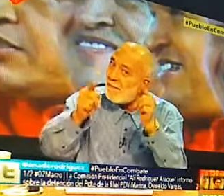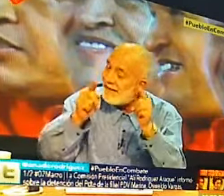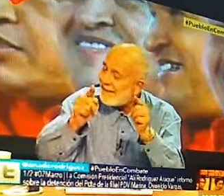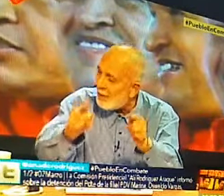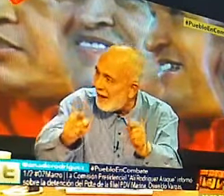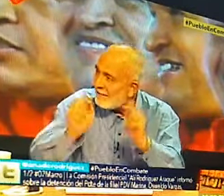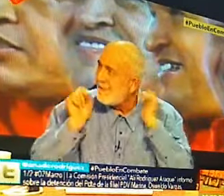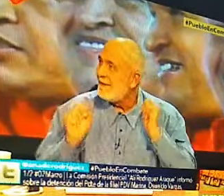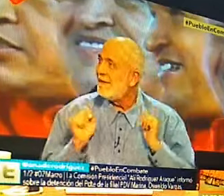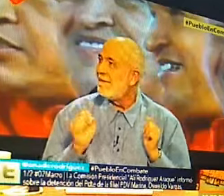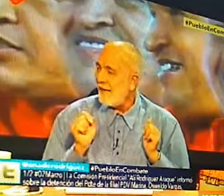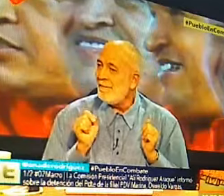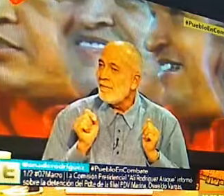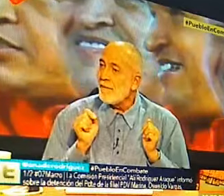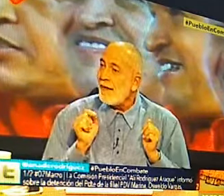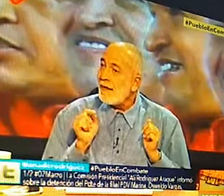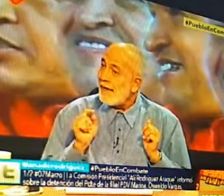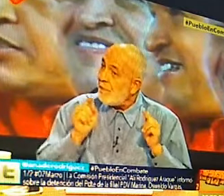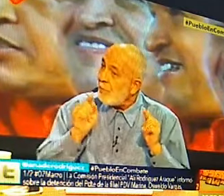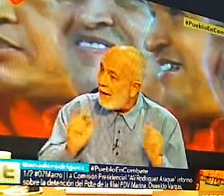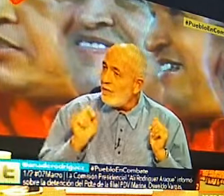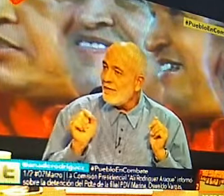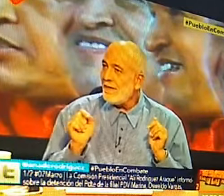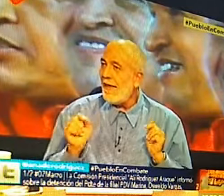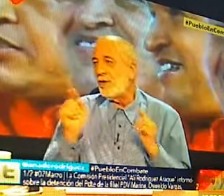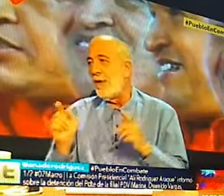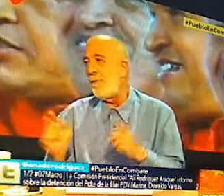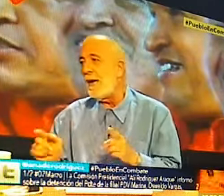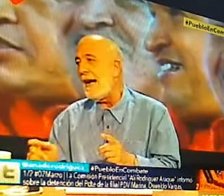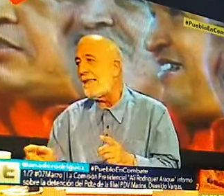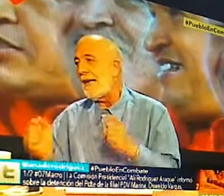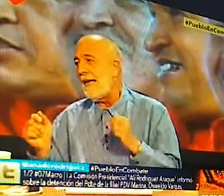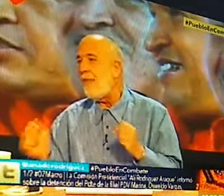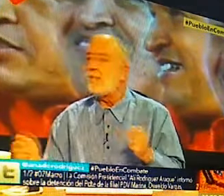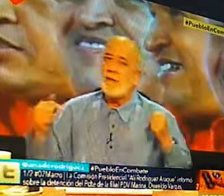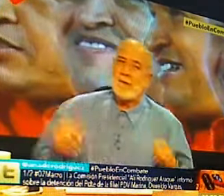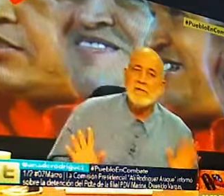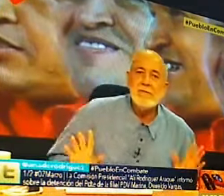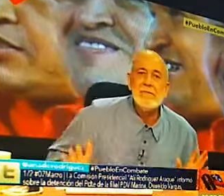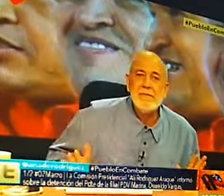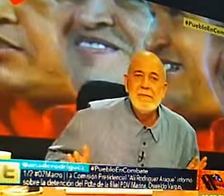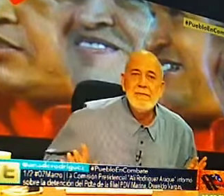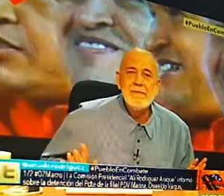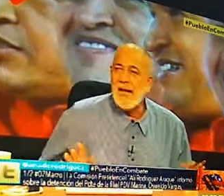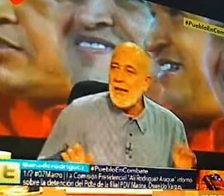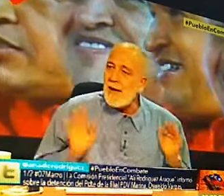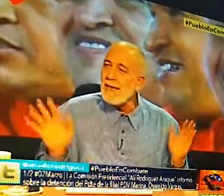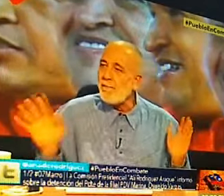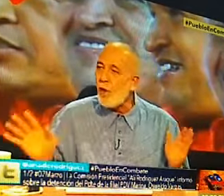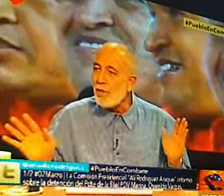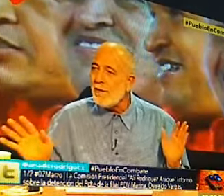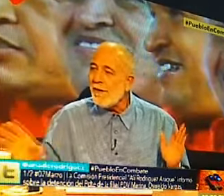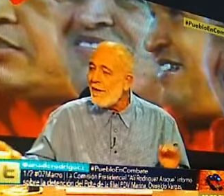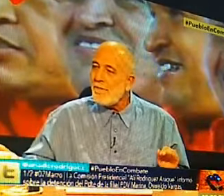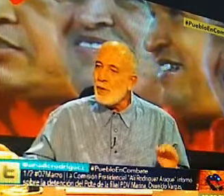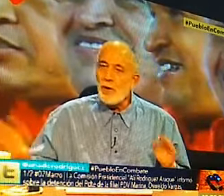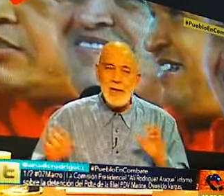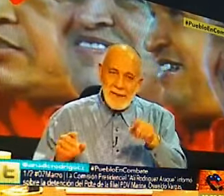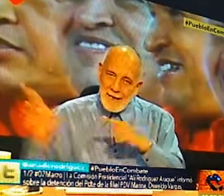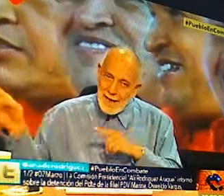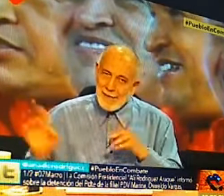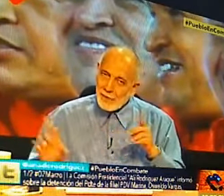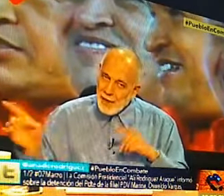tiene que pensárselo bien, ¿verdad? Que es pueblo, entonces los pongan a atacar a un pueblo armado. Nada más que por